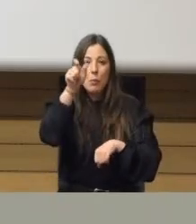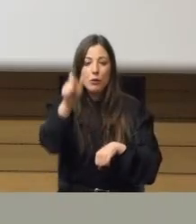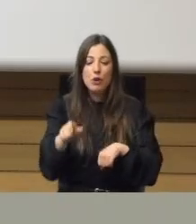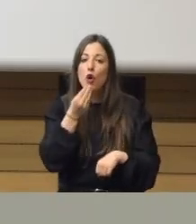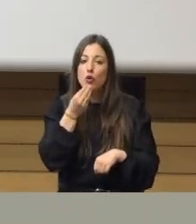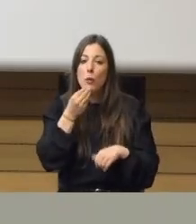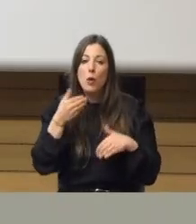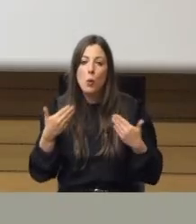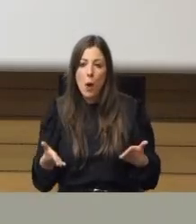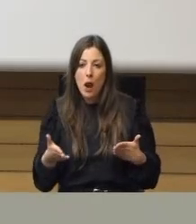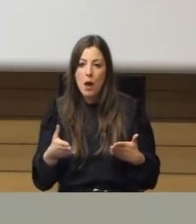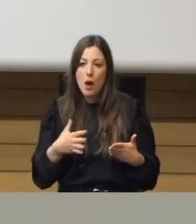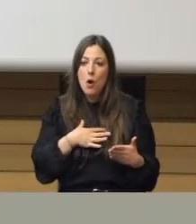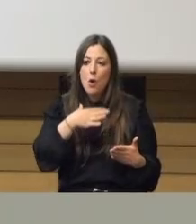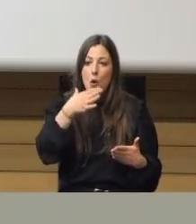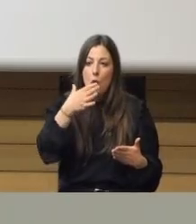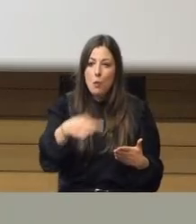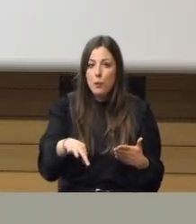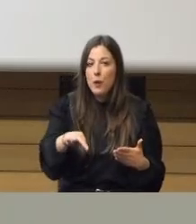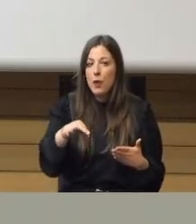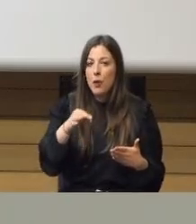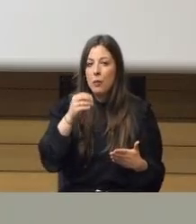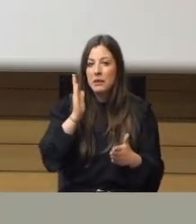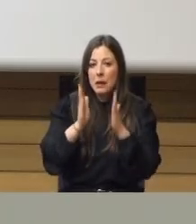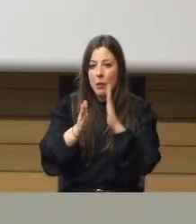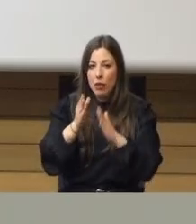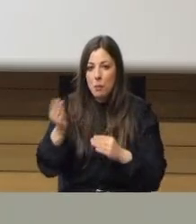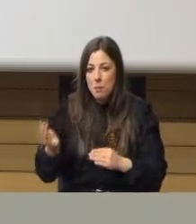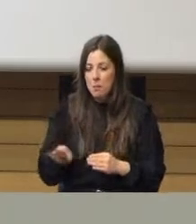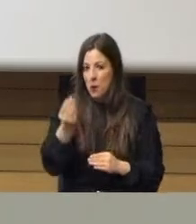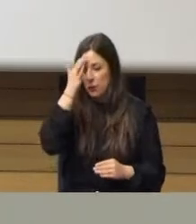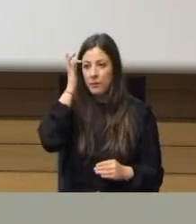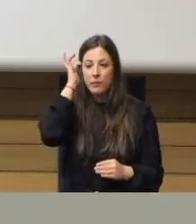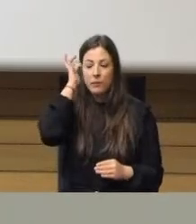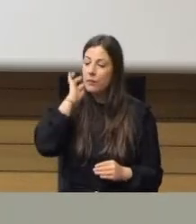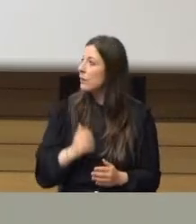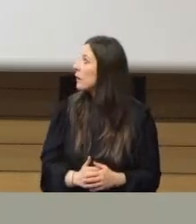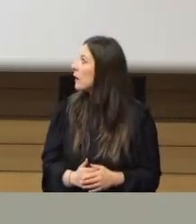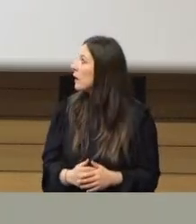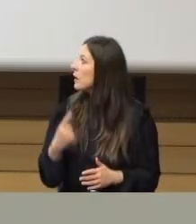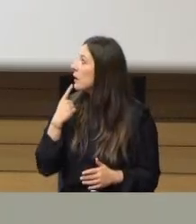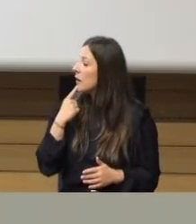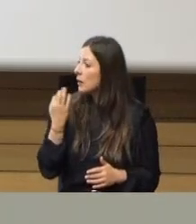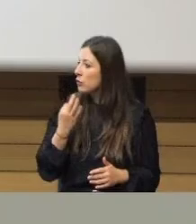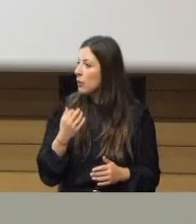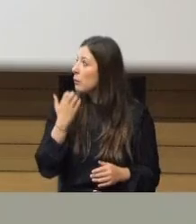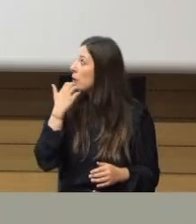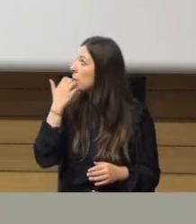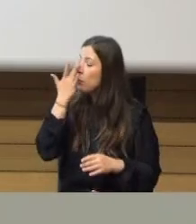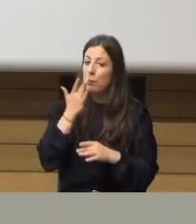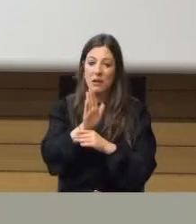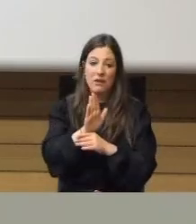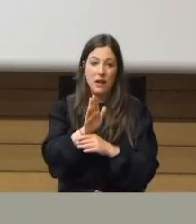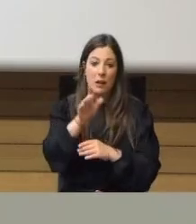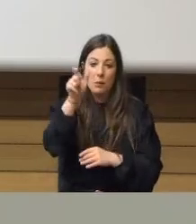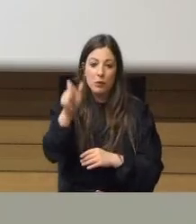puedo afinar más en la intervención que voy a hacer. Bien, dijimos, está el perfil de consumidor problemático, que